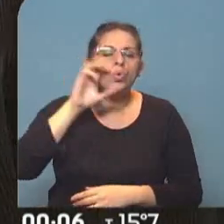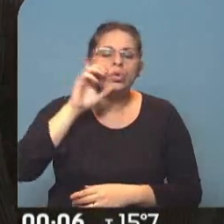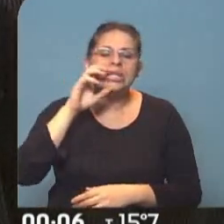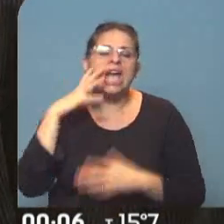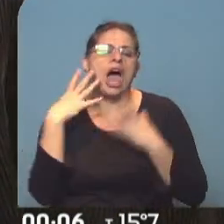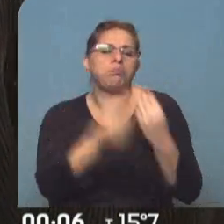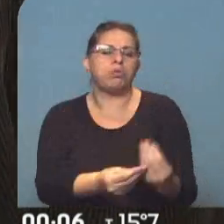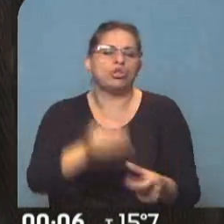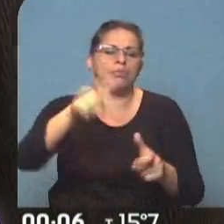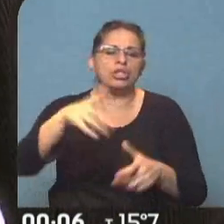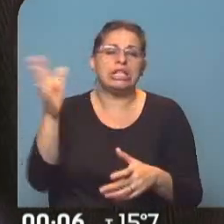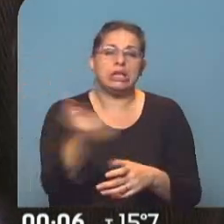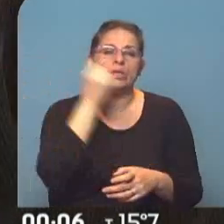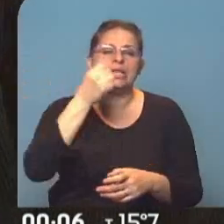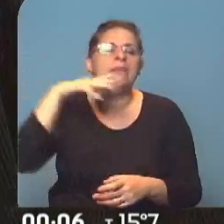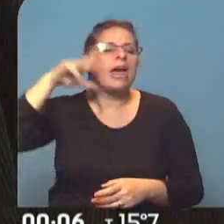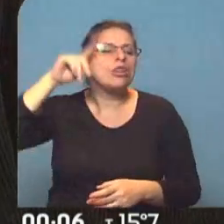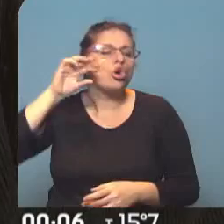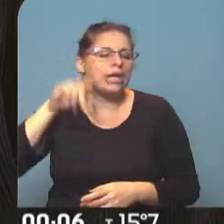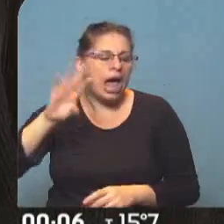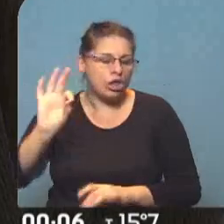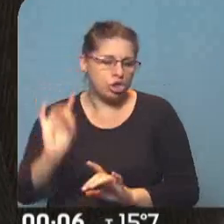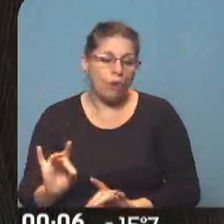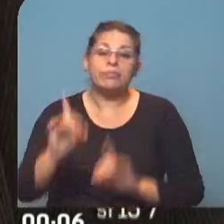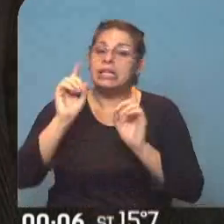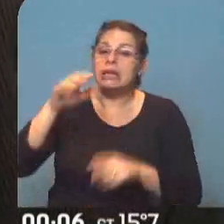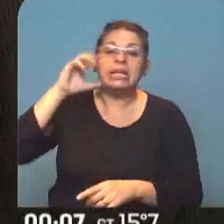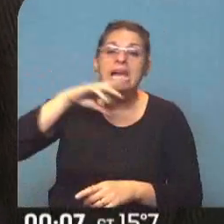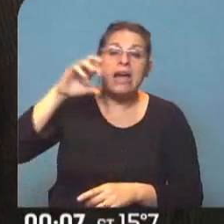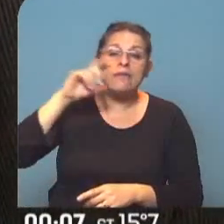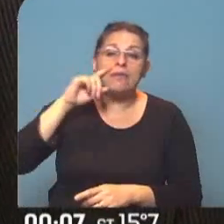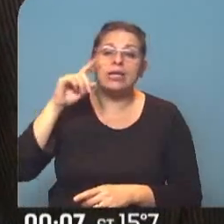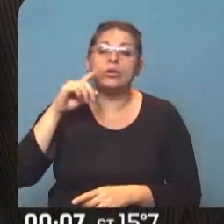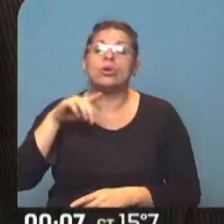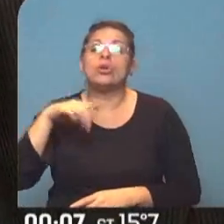Maldonado, sin ninguna duda, y que Garabano y Abruja al menos consienten.